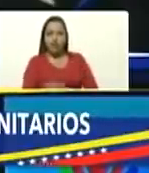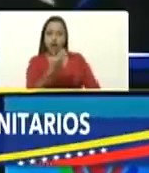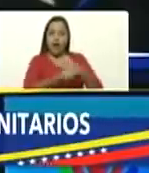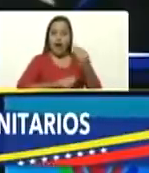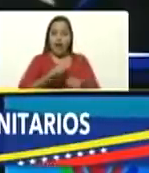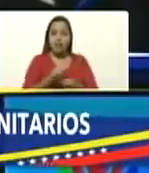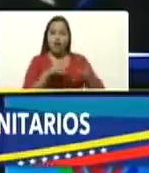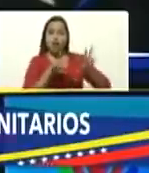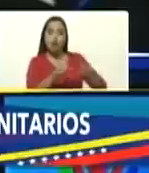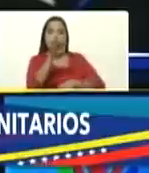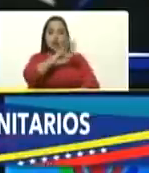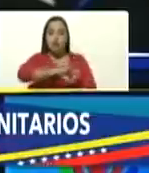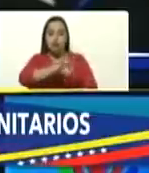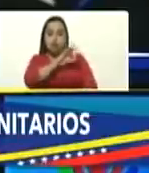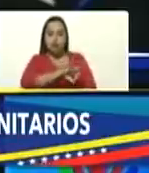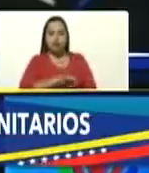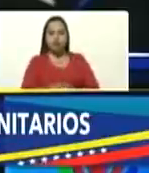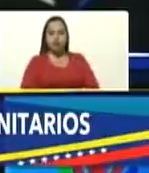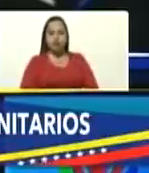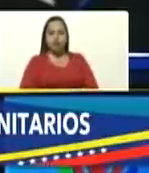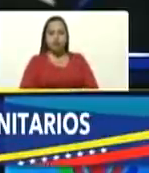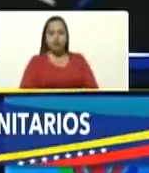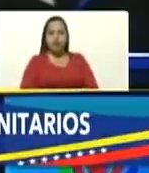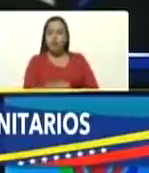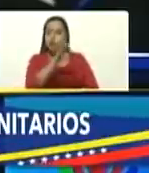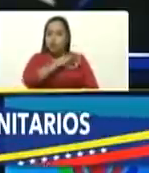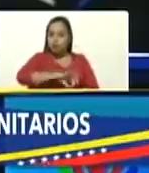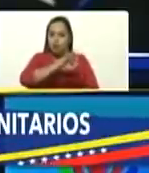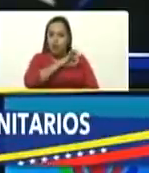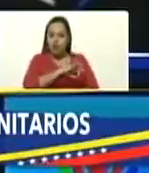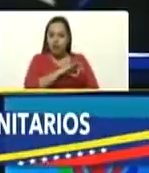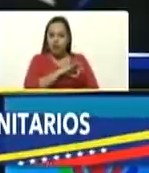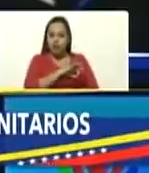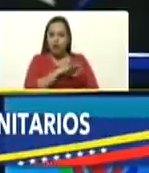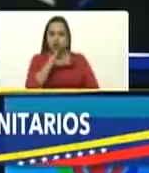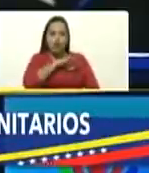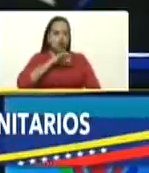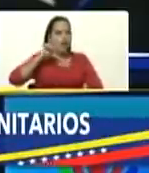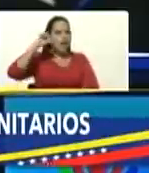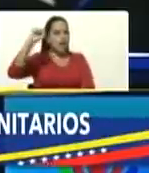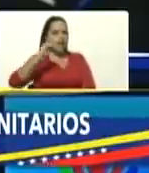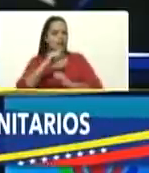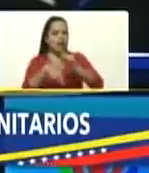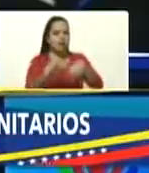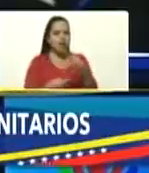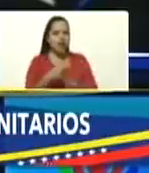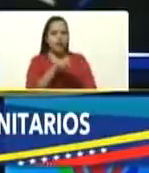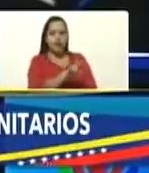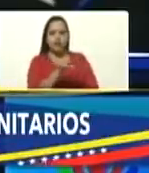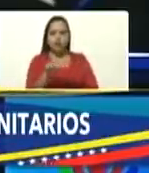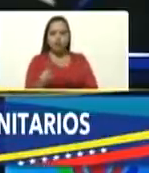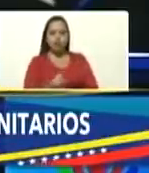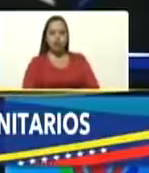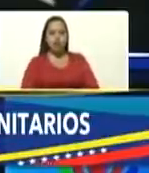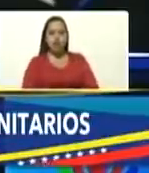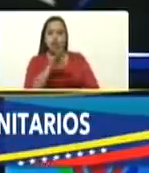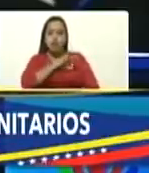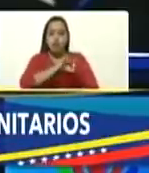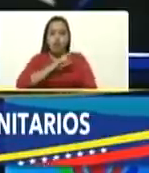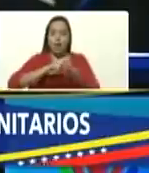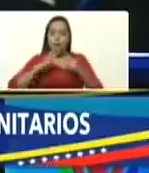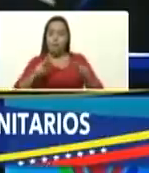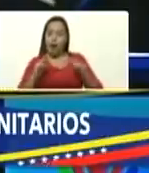construir una nueva sociedad, la sociedad socialista del siglo XXI, la sociedad de